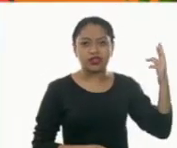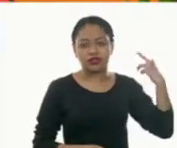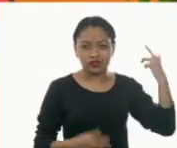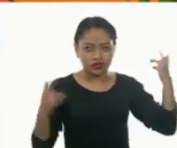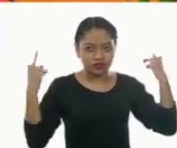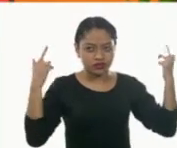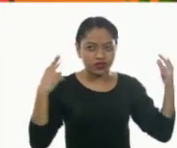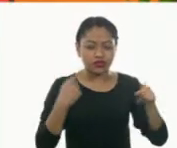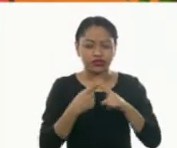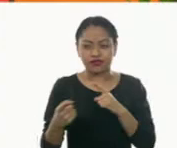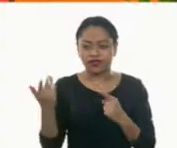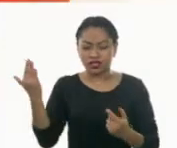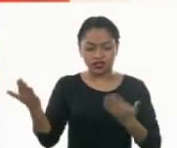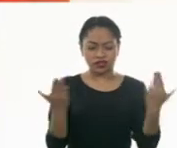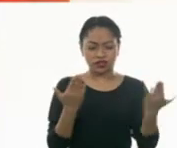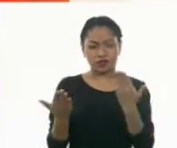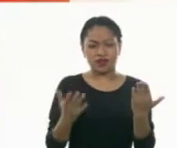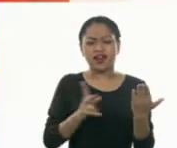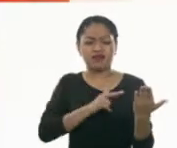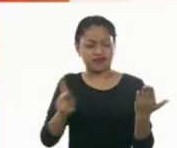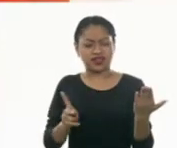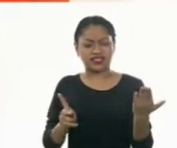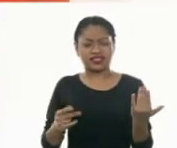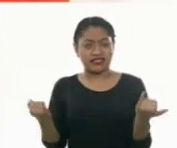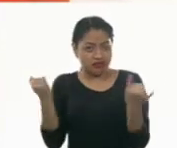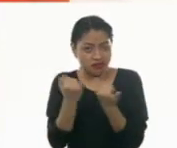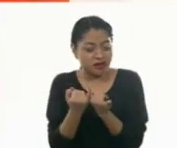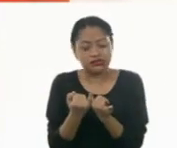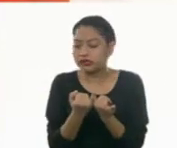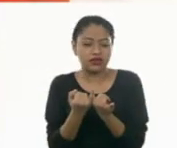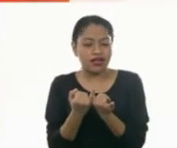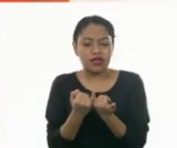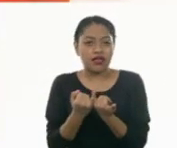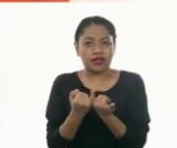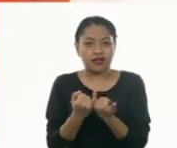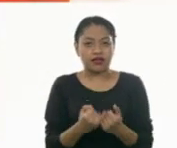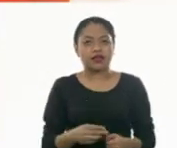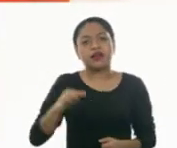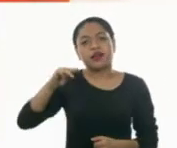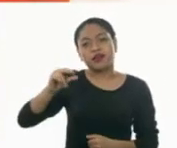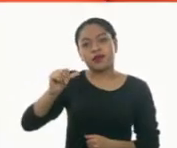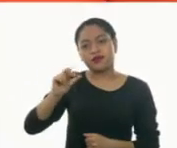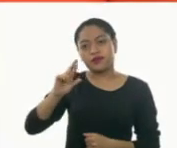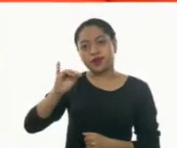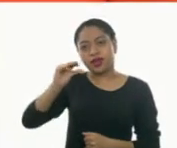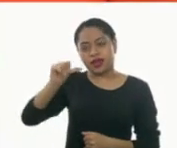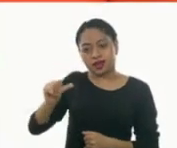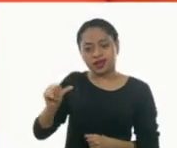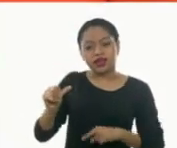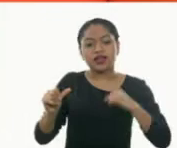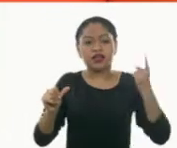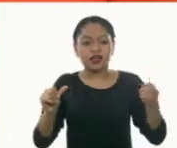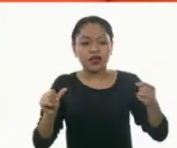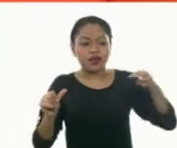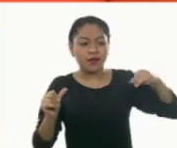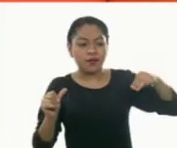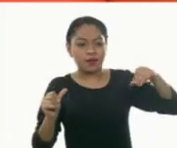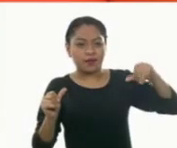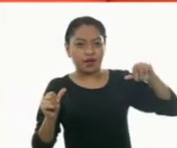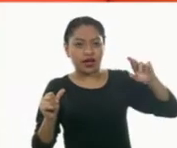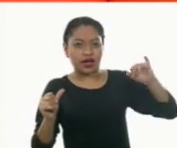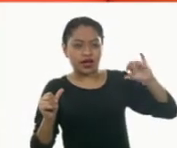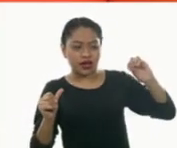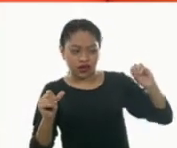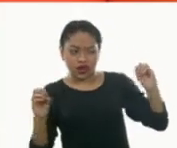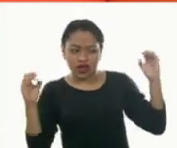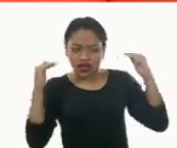distintas. Compara y ve que se parecen, pero no son iguales. Su nombre es María y empieza igual que Mario, pero no